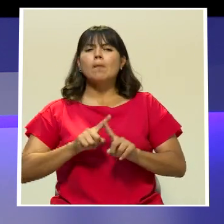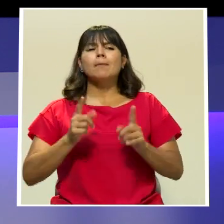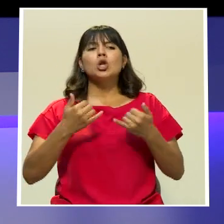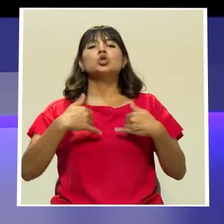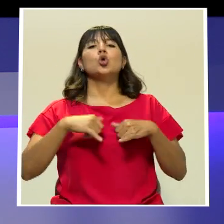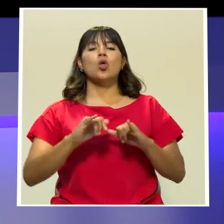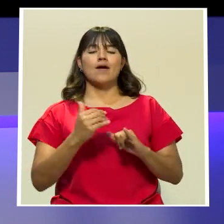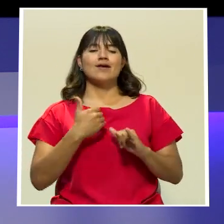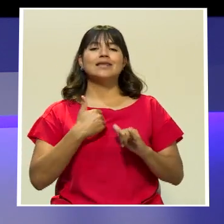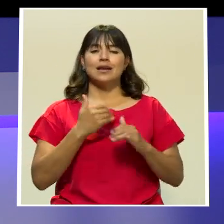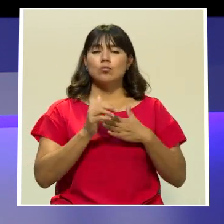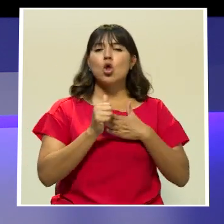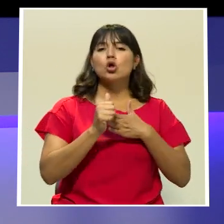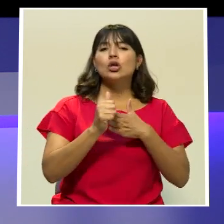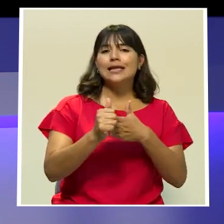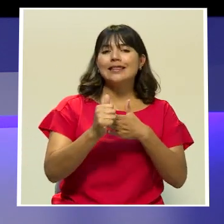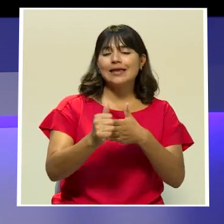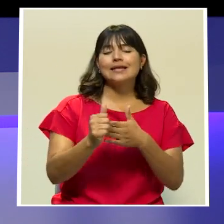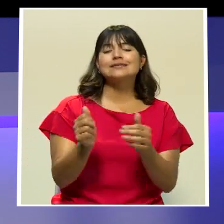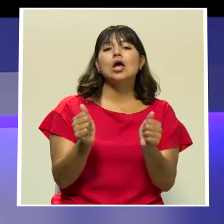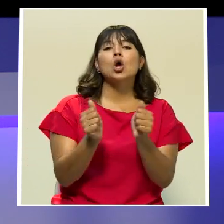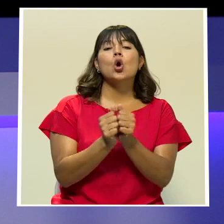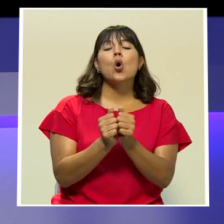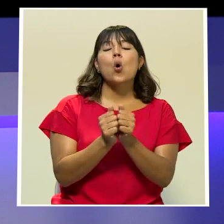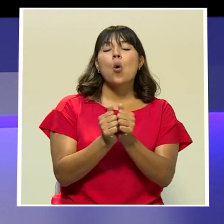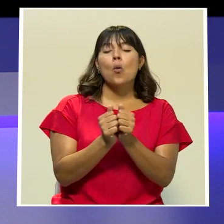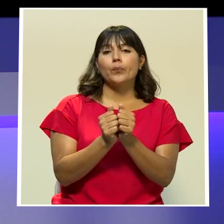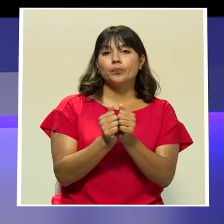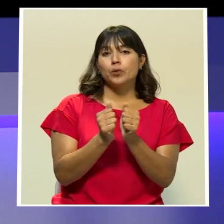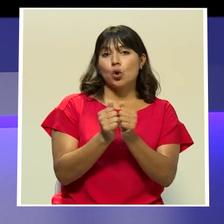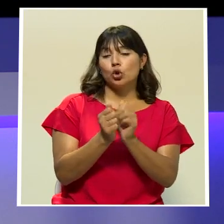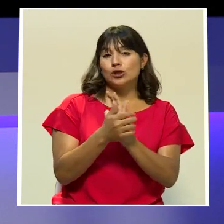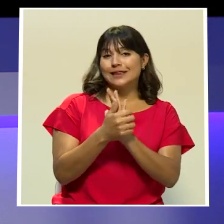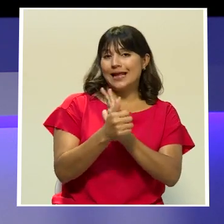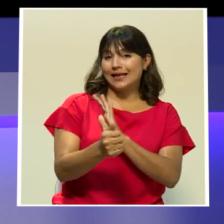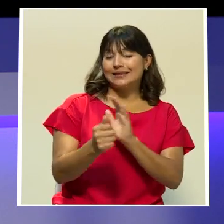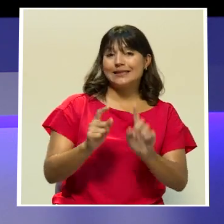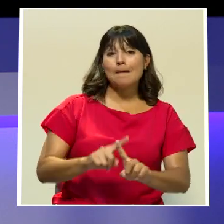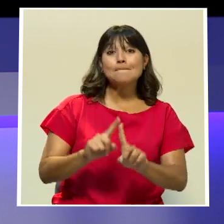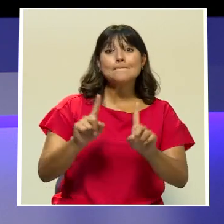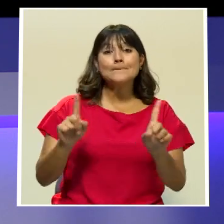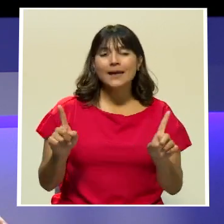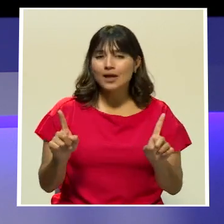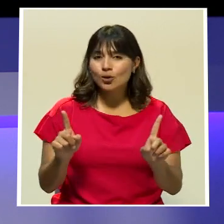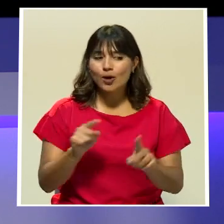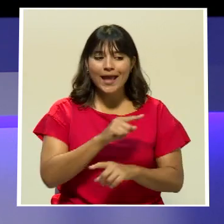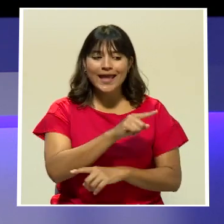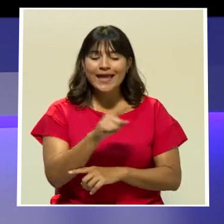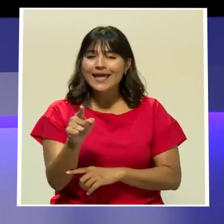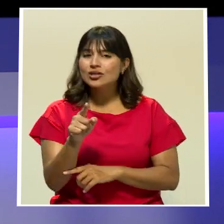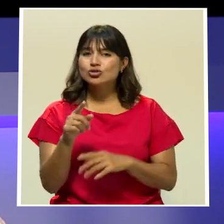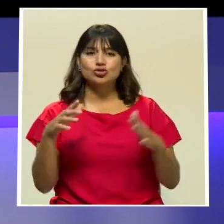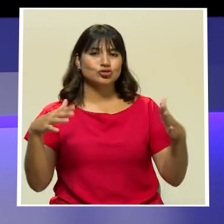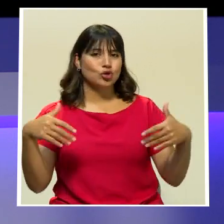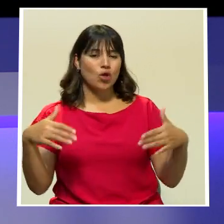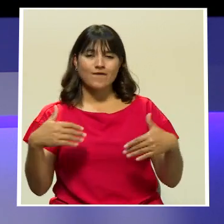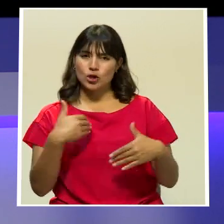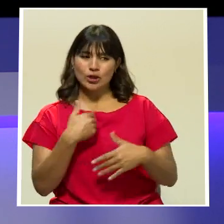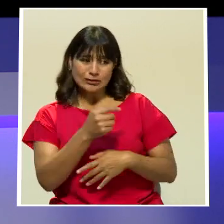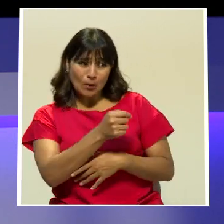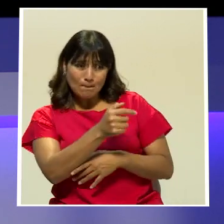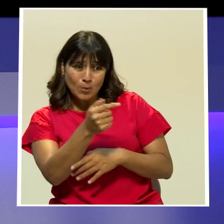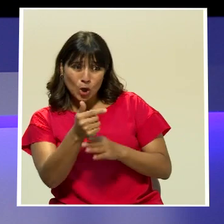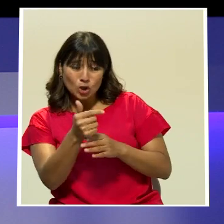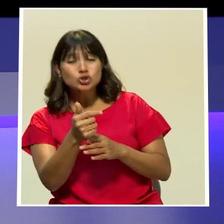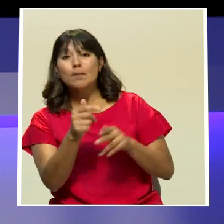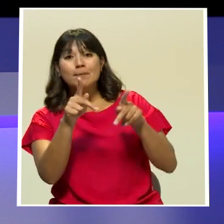todos los partidos políticos, en el gobierno, en la oposición. Lo que pasa es que lo que no tienen, aún esas pocas personas que quedan con